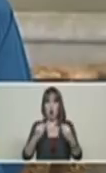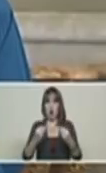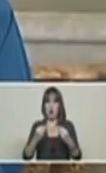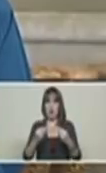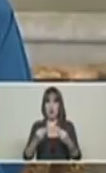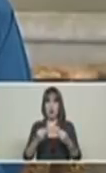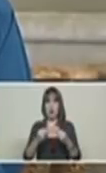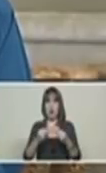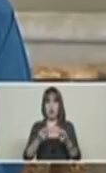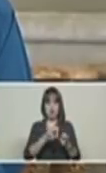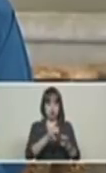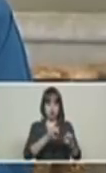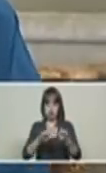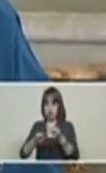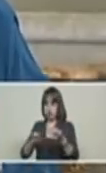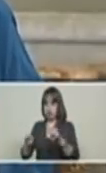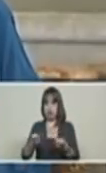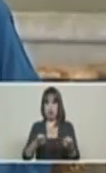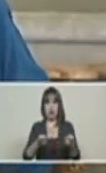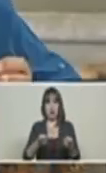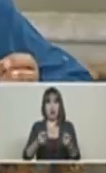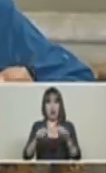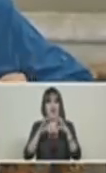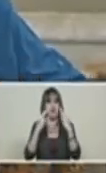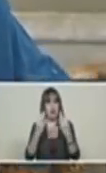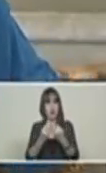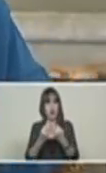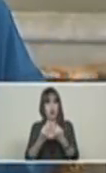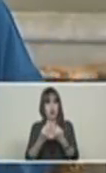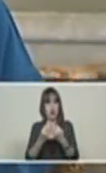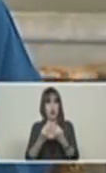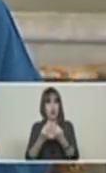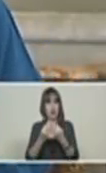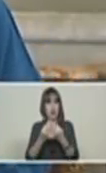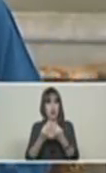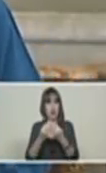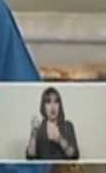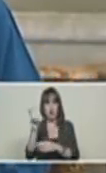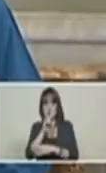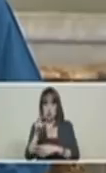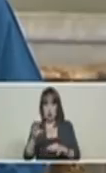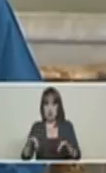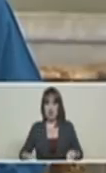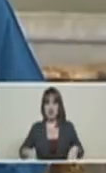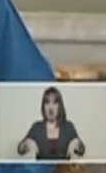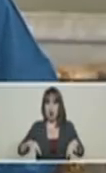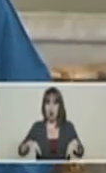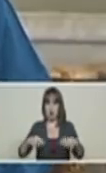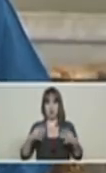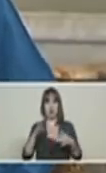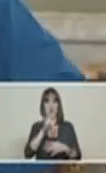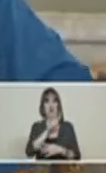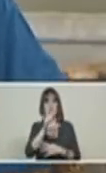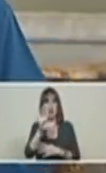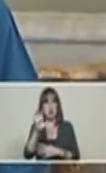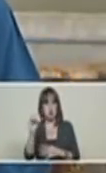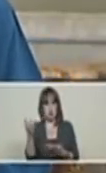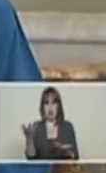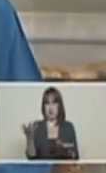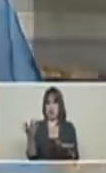especulación contra la familia venezolana. Pantaloncito, ministro, En 450 bolívares,